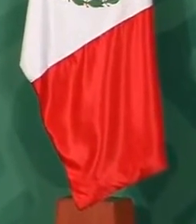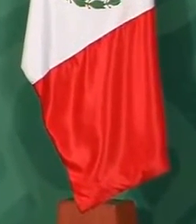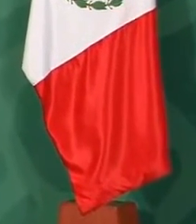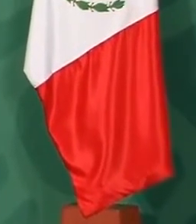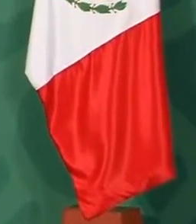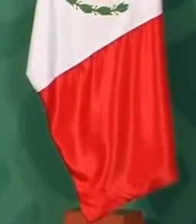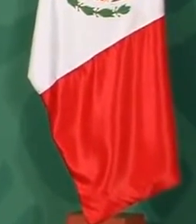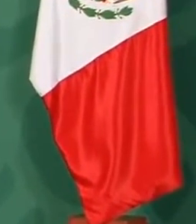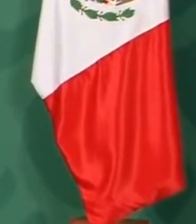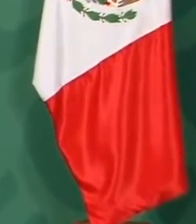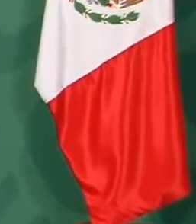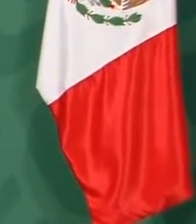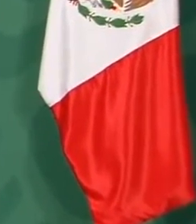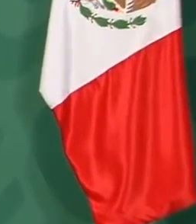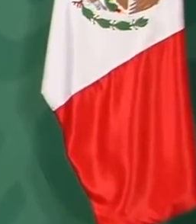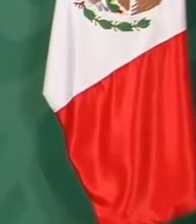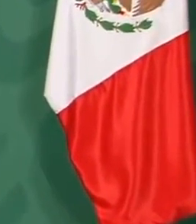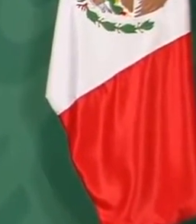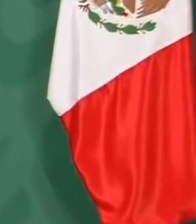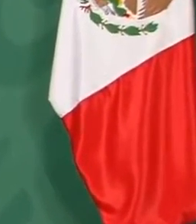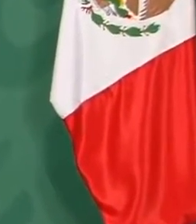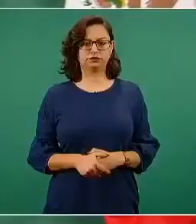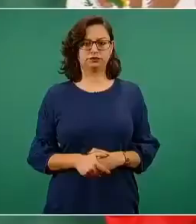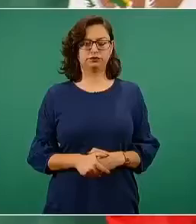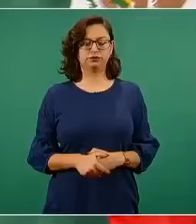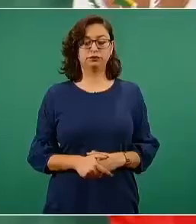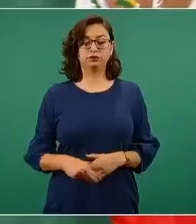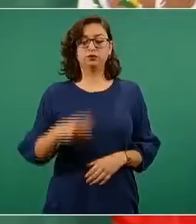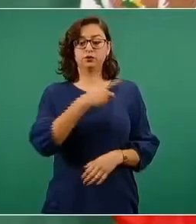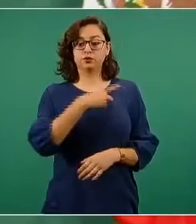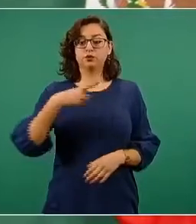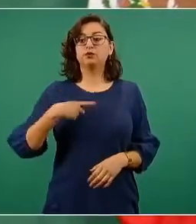aumentando el porcentaje de sus cuotas,